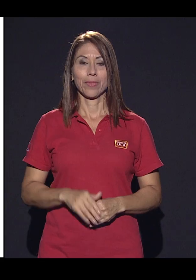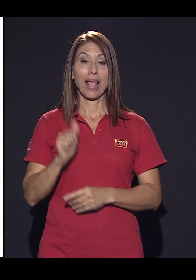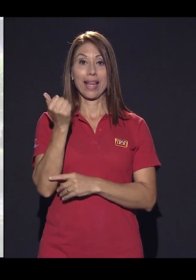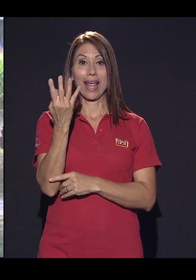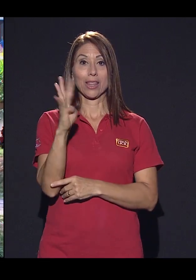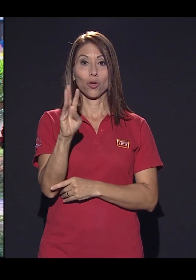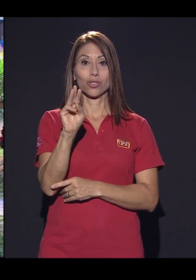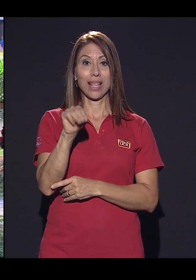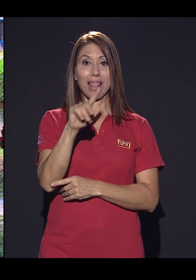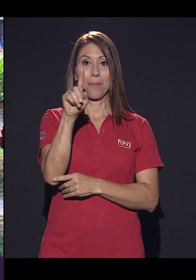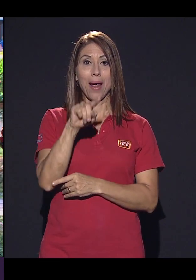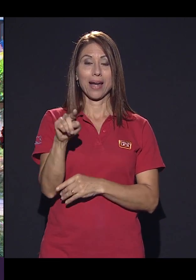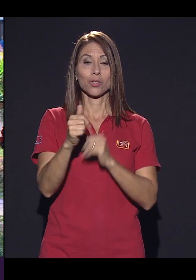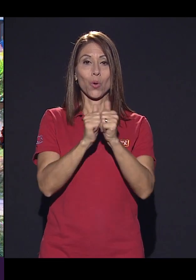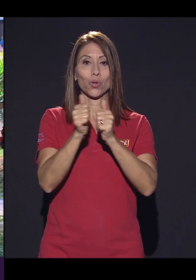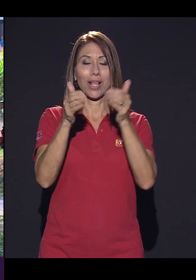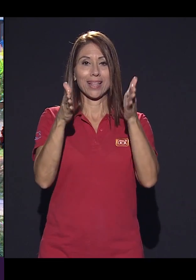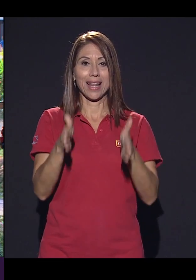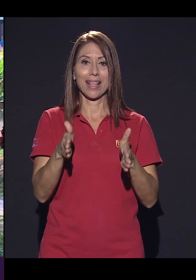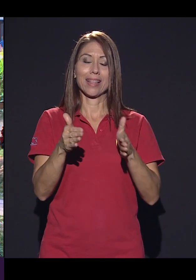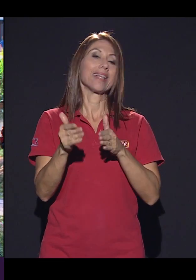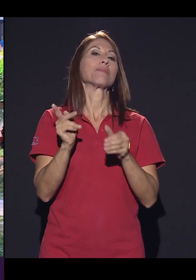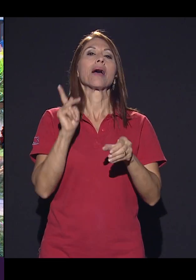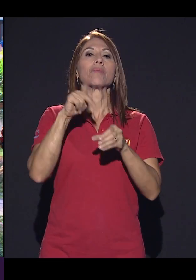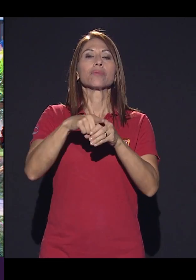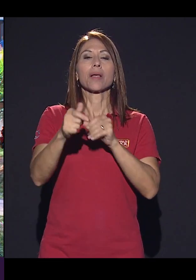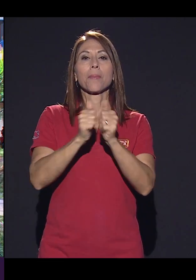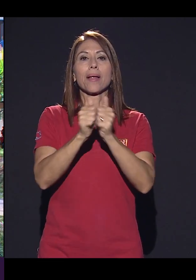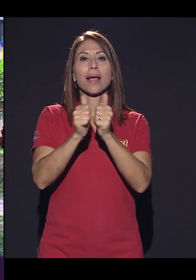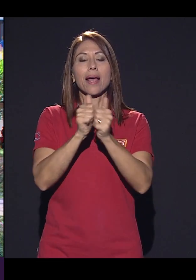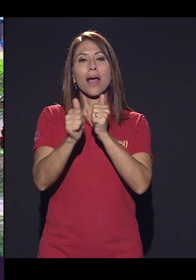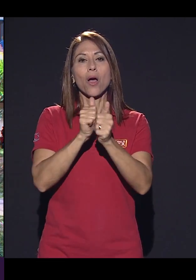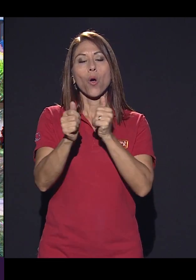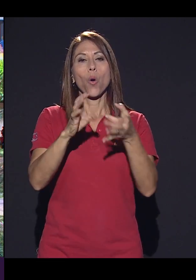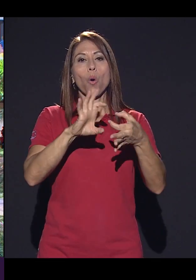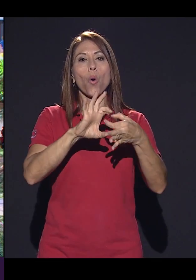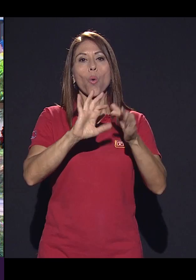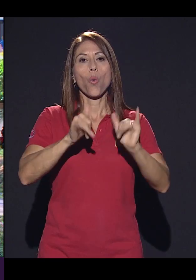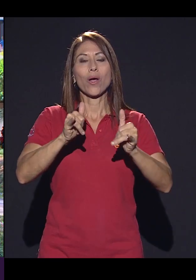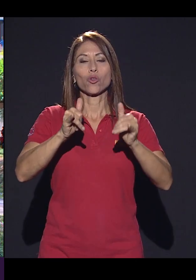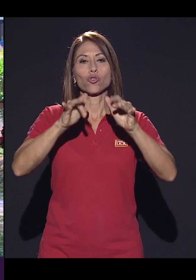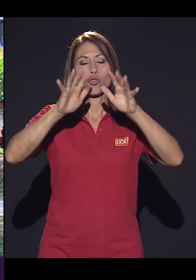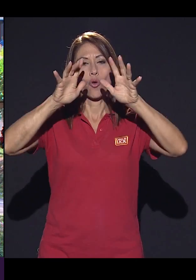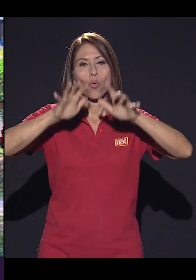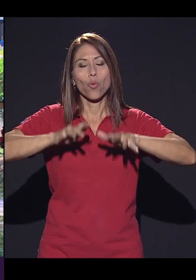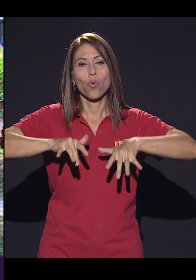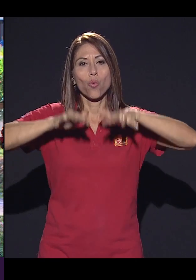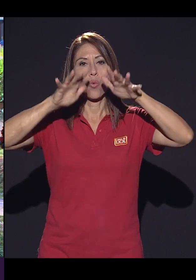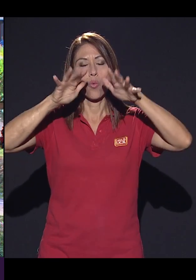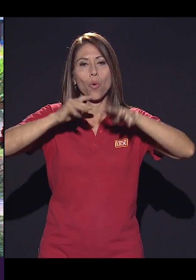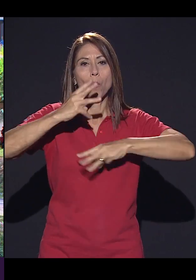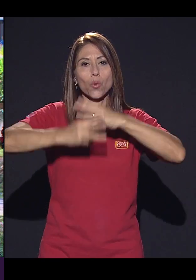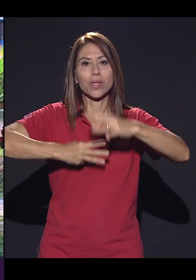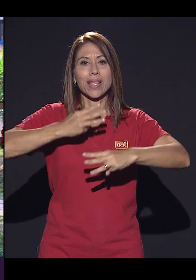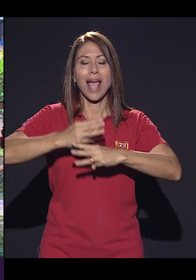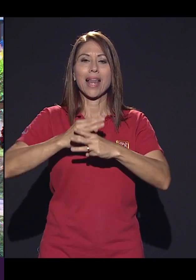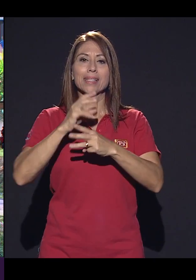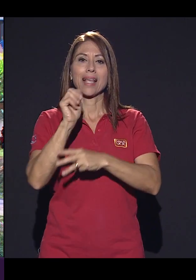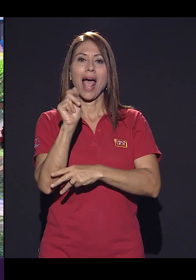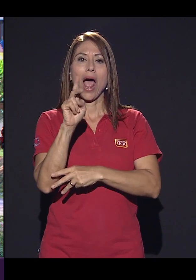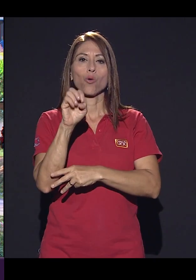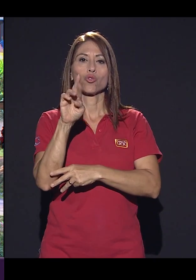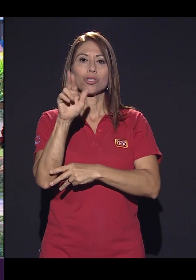El 14 de marzo los atletas van a estar participando en lo que son los Juegos Mundiales de Invierno que se realizarán en Austria. Estamos